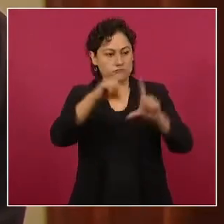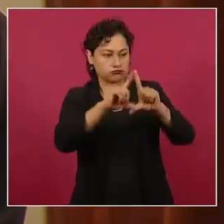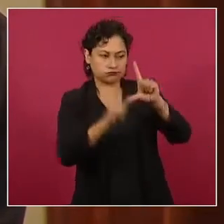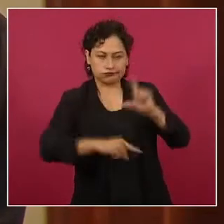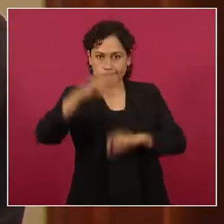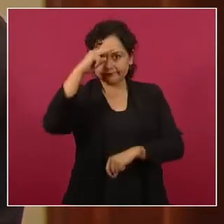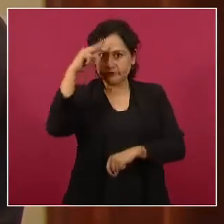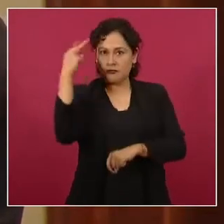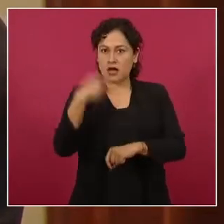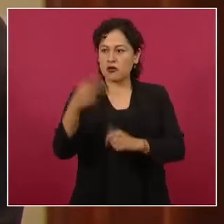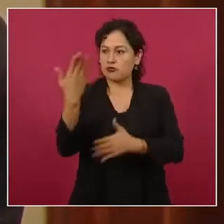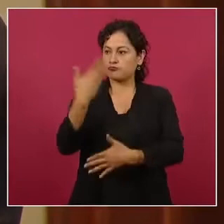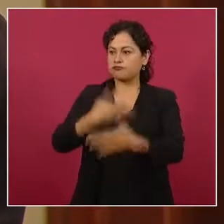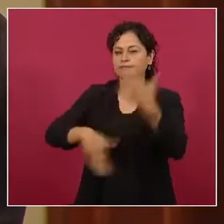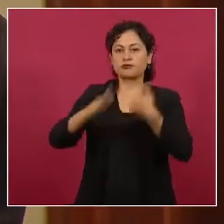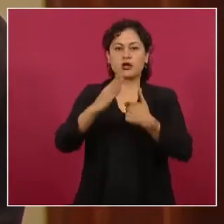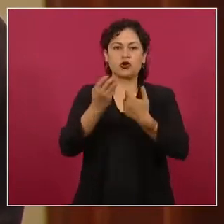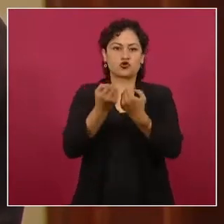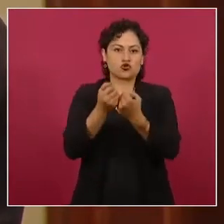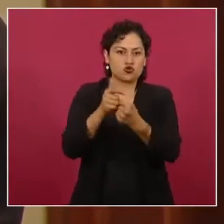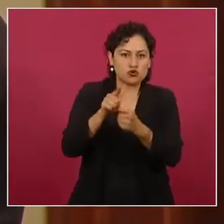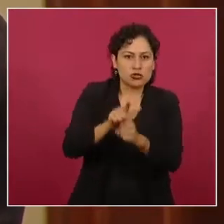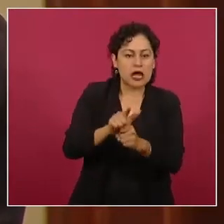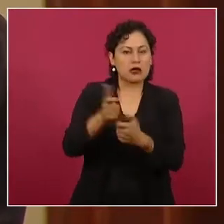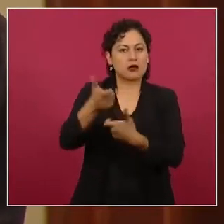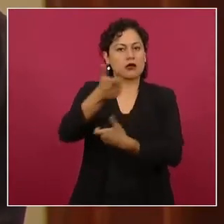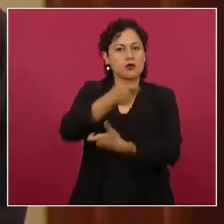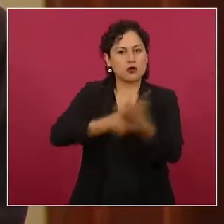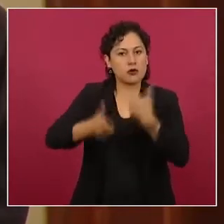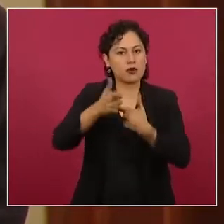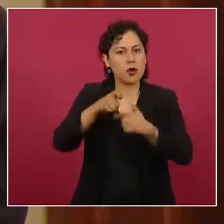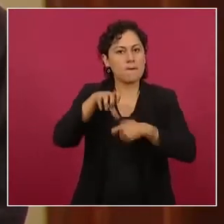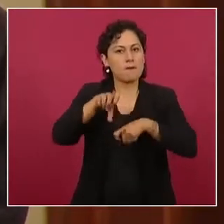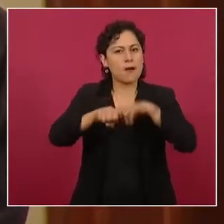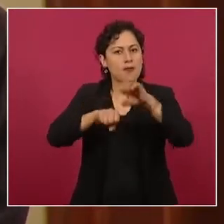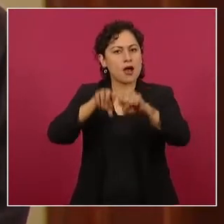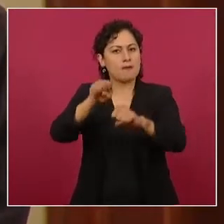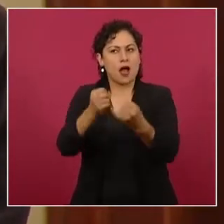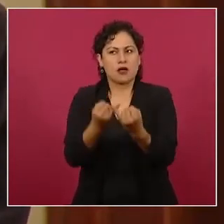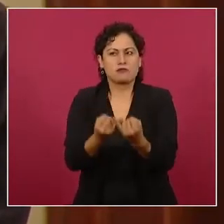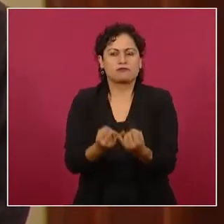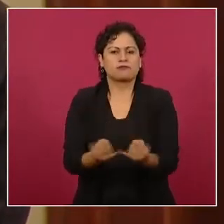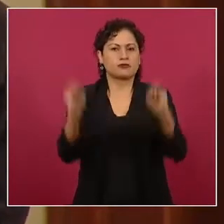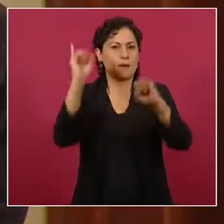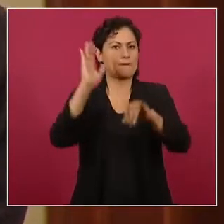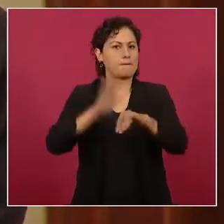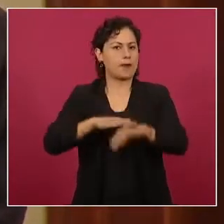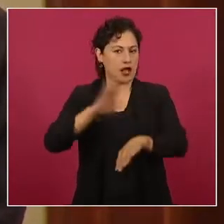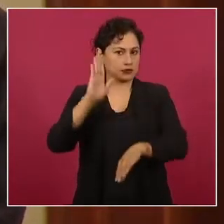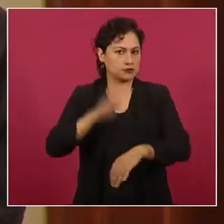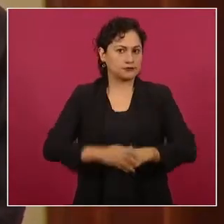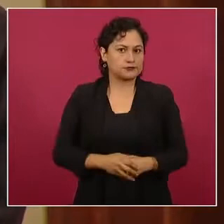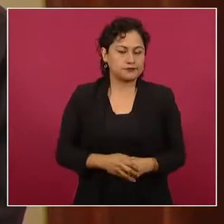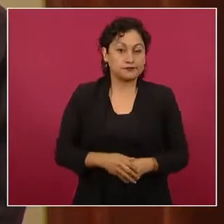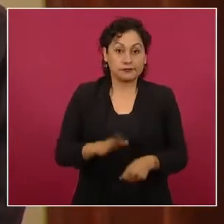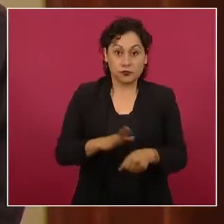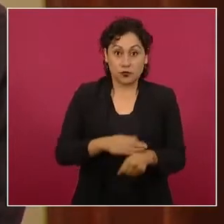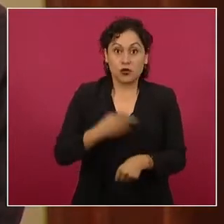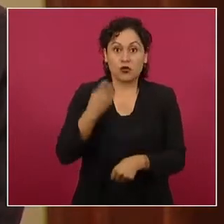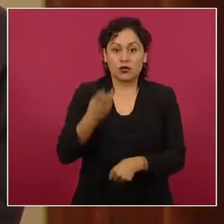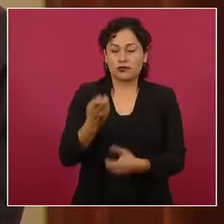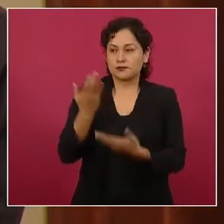país y cada día ganar más soberanía. En ese terreno tan importante, señor presidente,